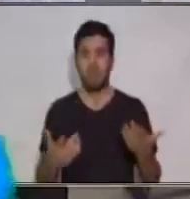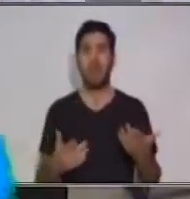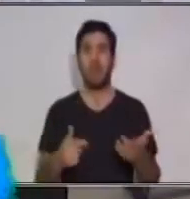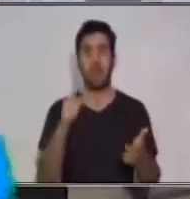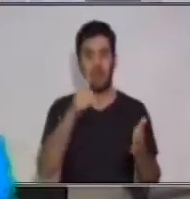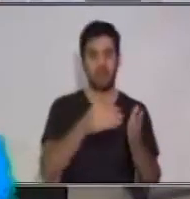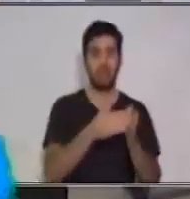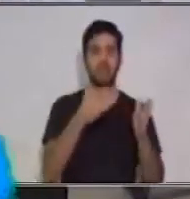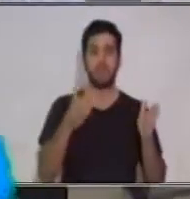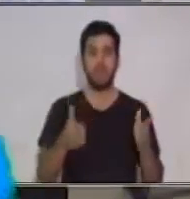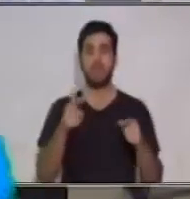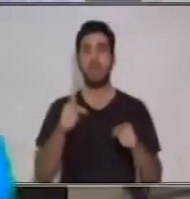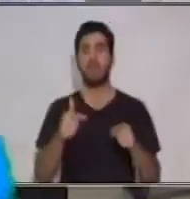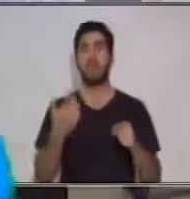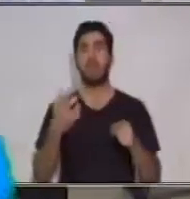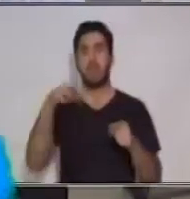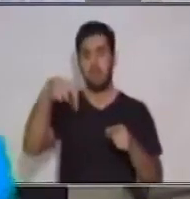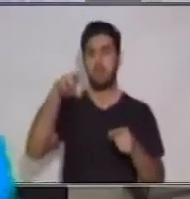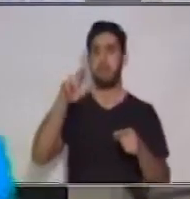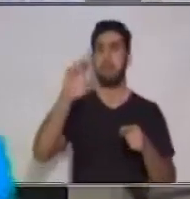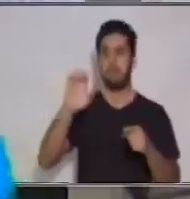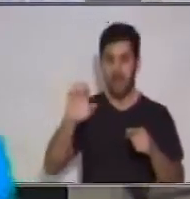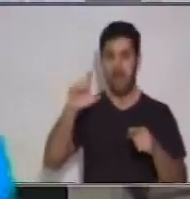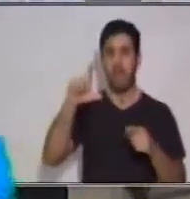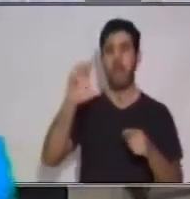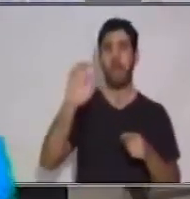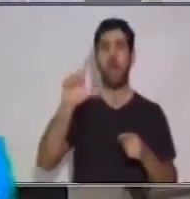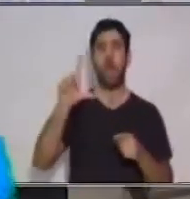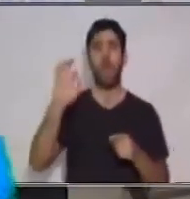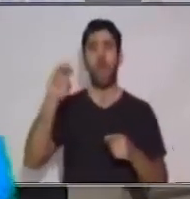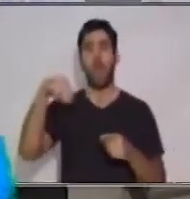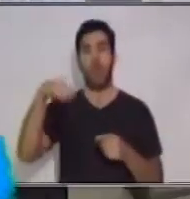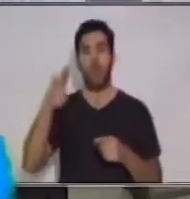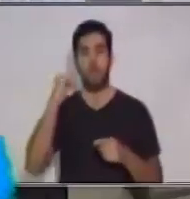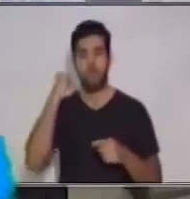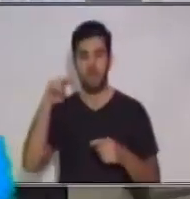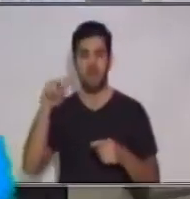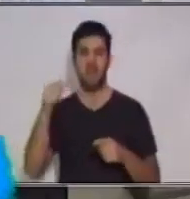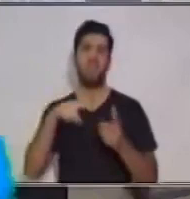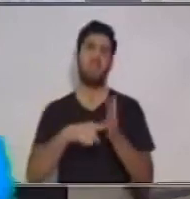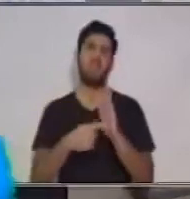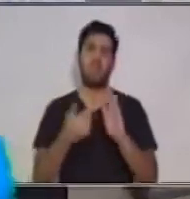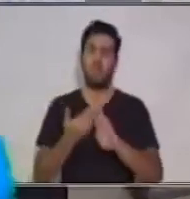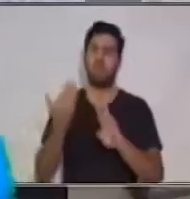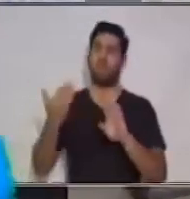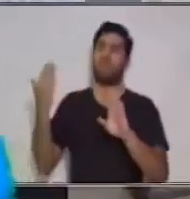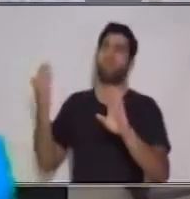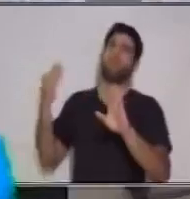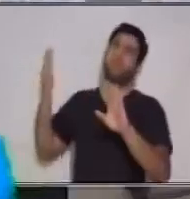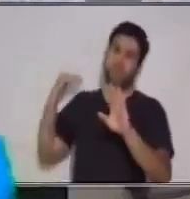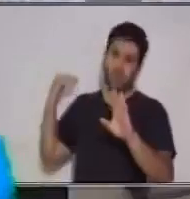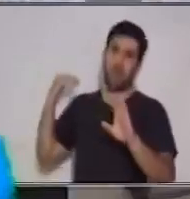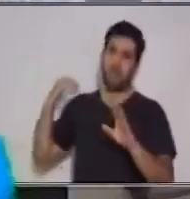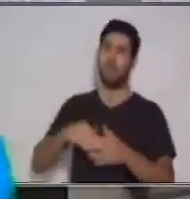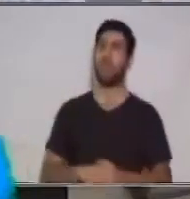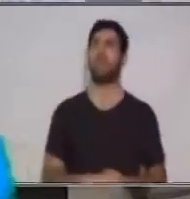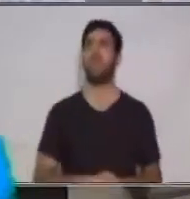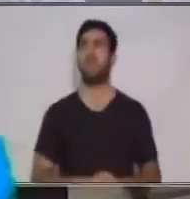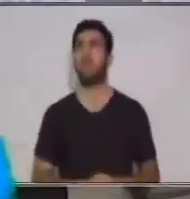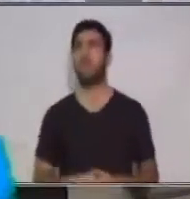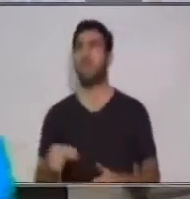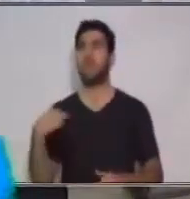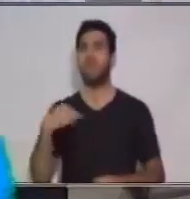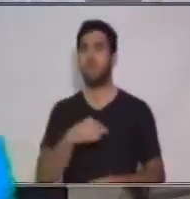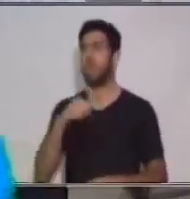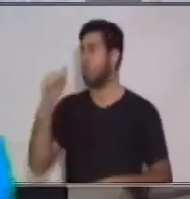parte de la literatura precolombina. Pero para hablar sobre la literatura precolombina vamos